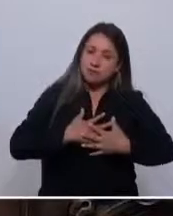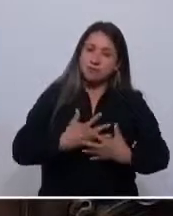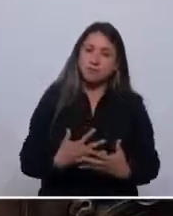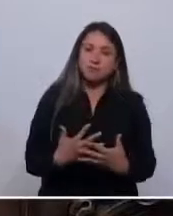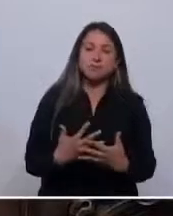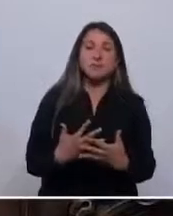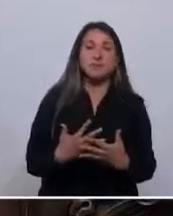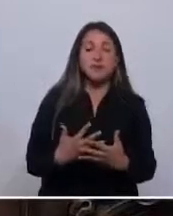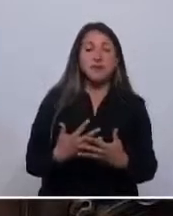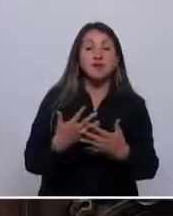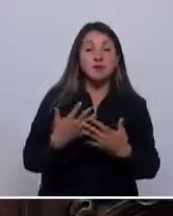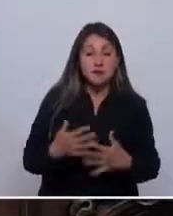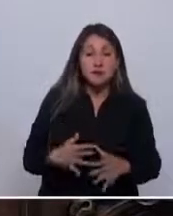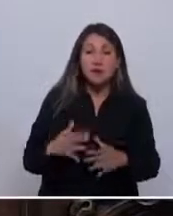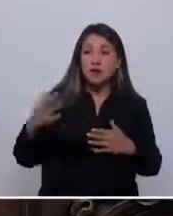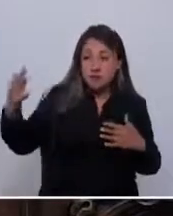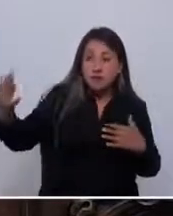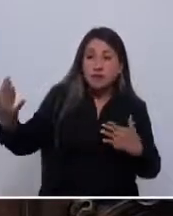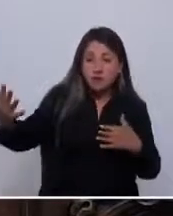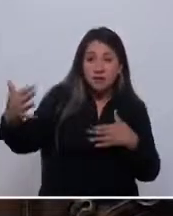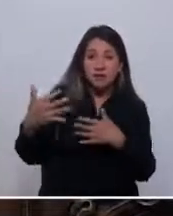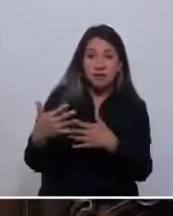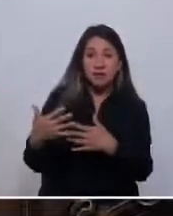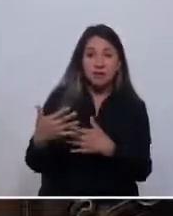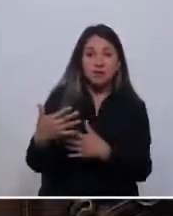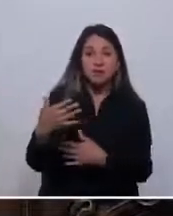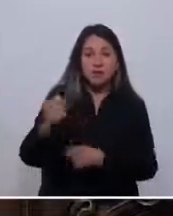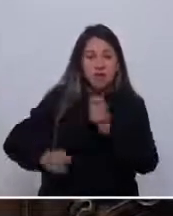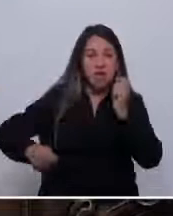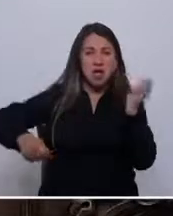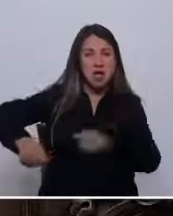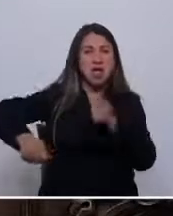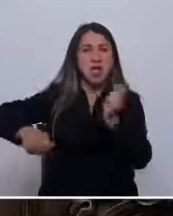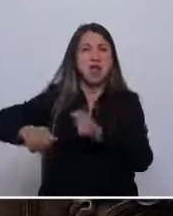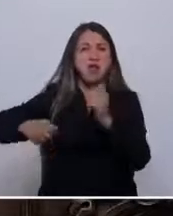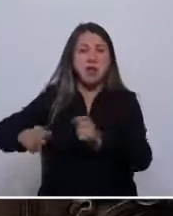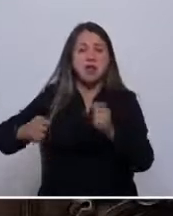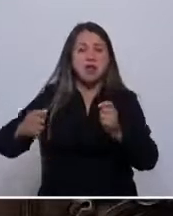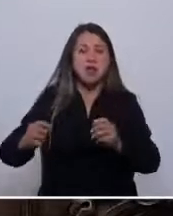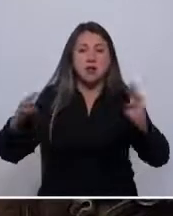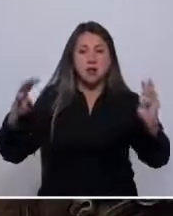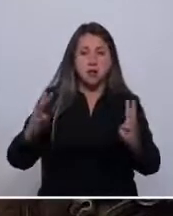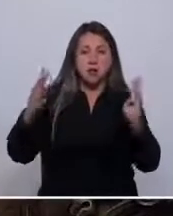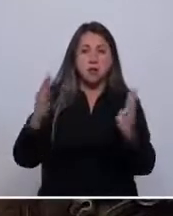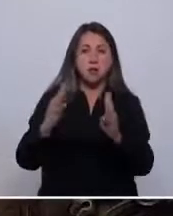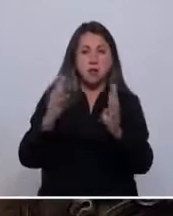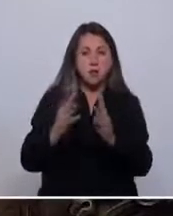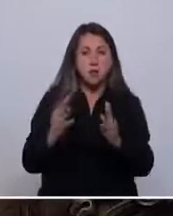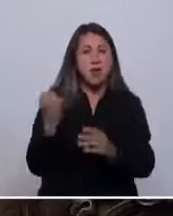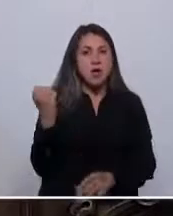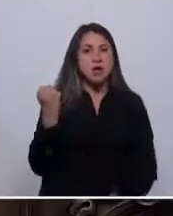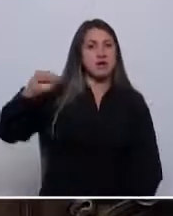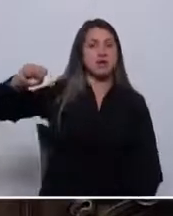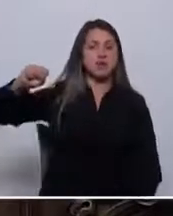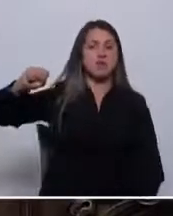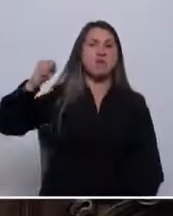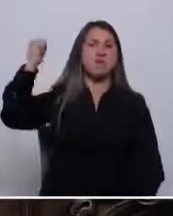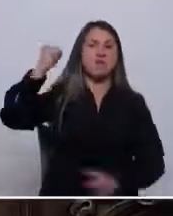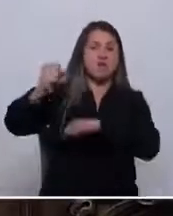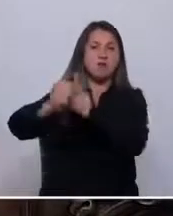Que vengan los bienhechores cantando a mil tambores. Se viene la revolución con la fuerza del